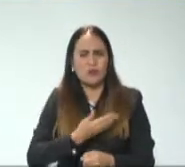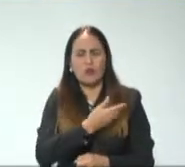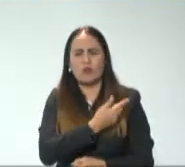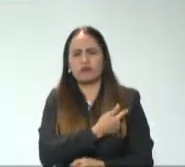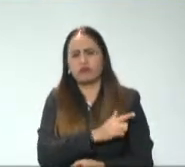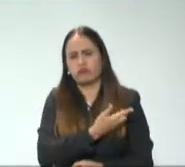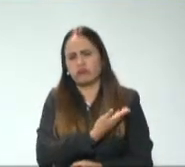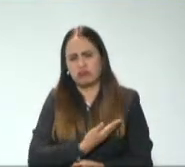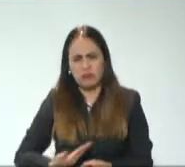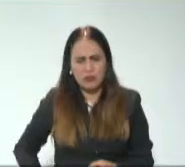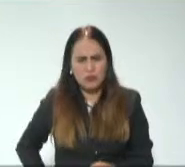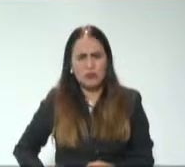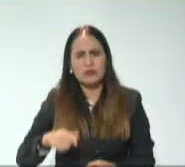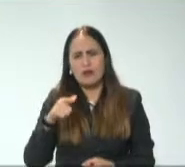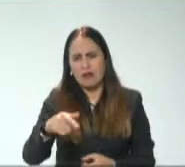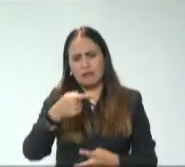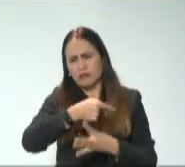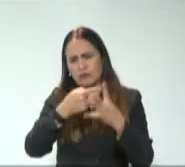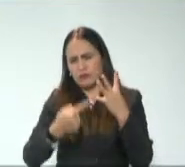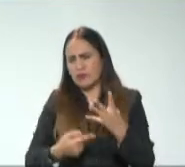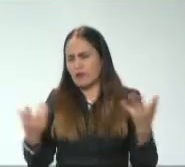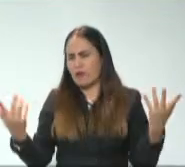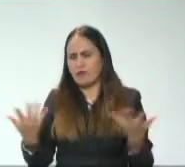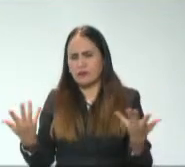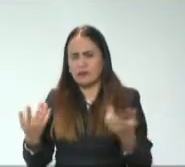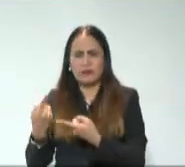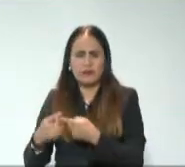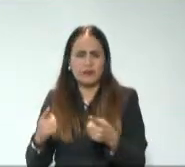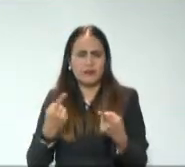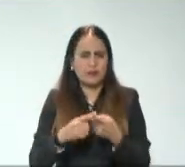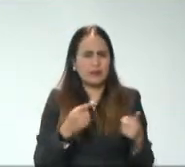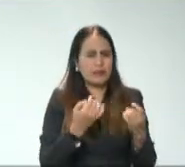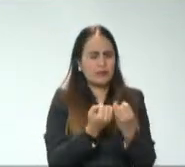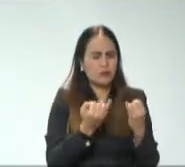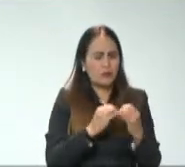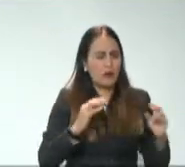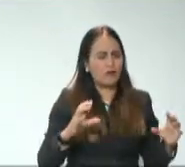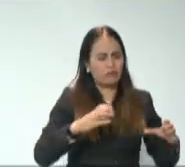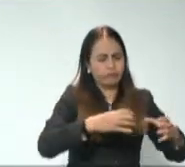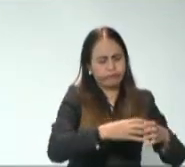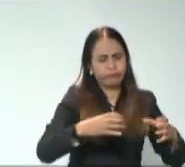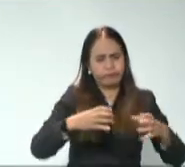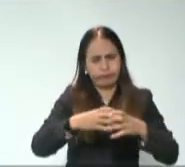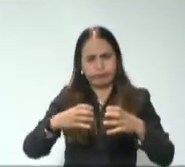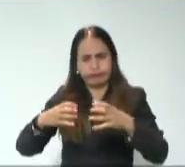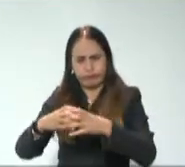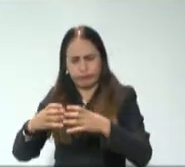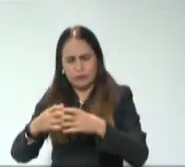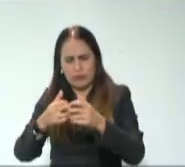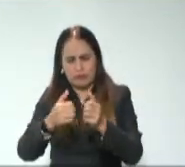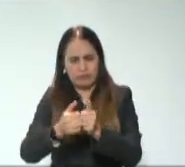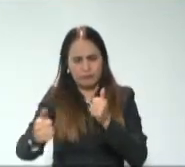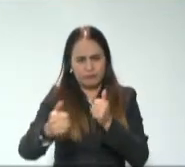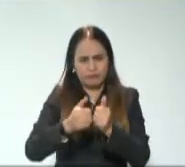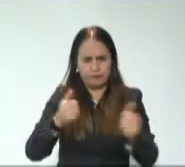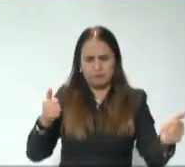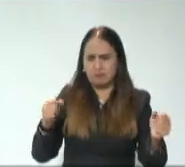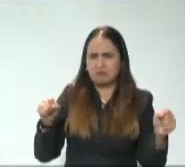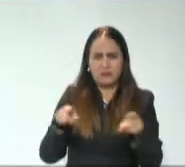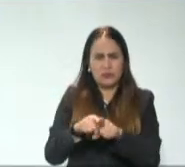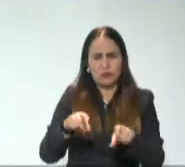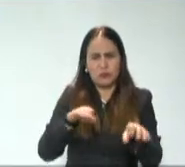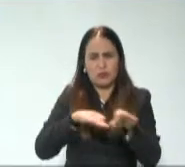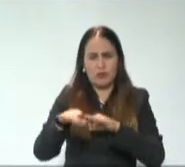incluidas las del las ejercidas por los organismos constitucionales autónomos fueron afectadas a